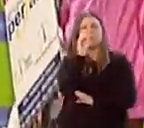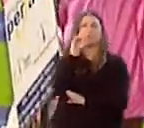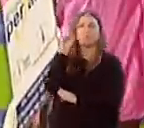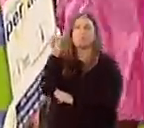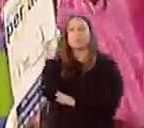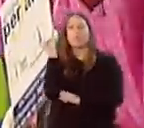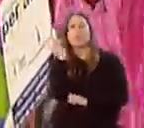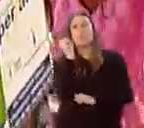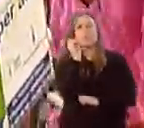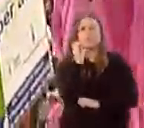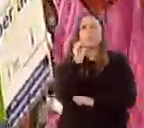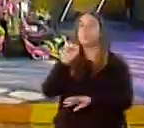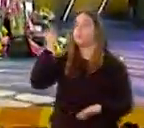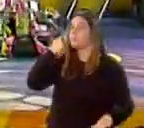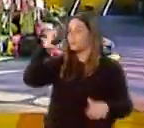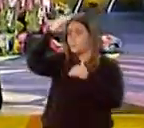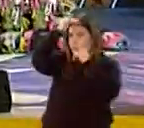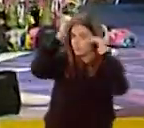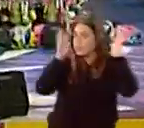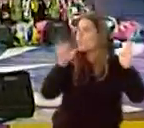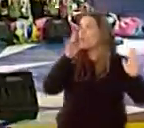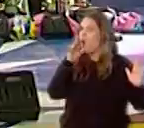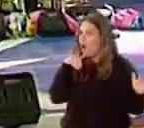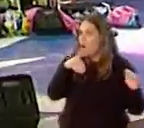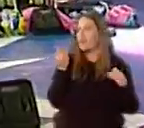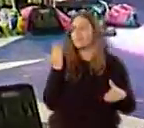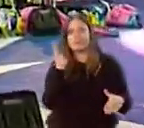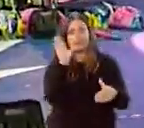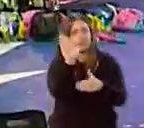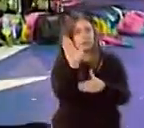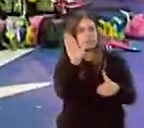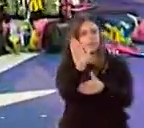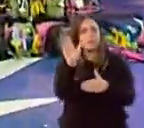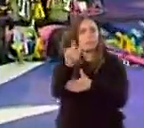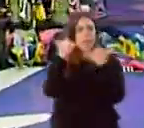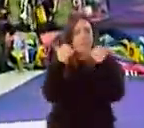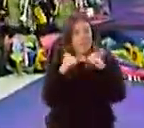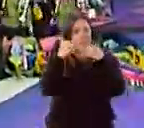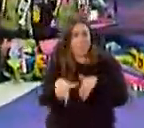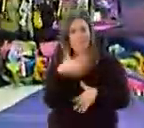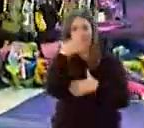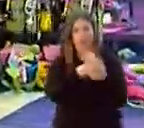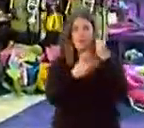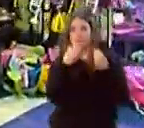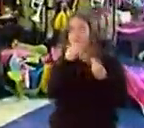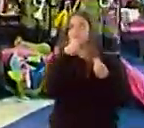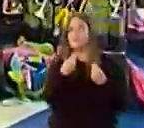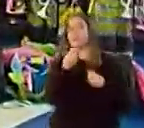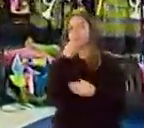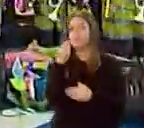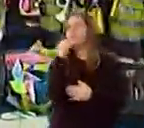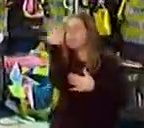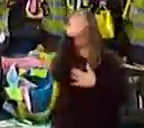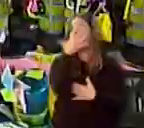y atentos que ahora les voy a presentar nuestra fiesta de las palmas ganaban desde podas siete